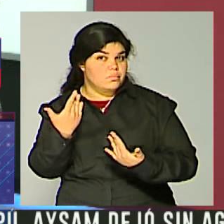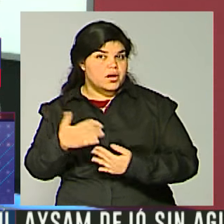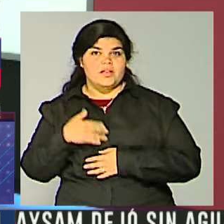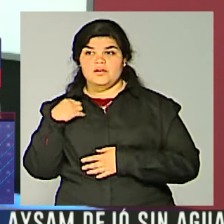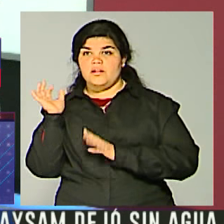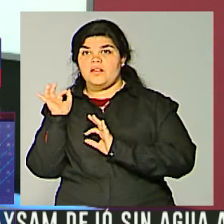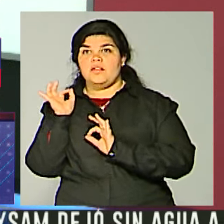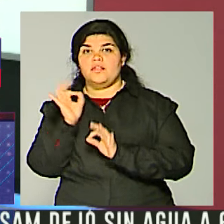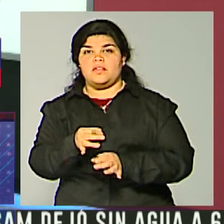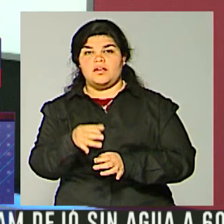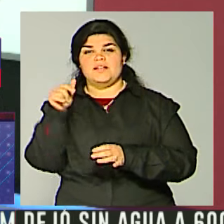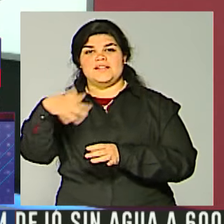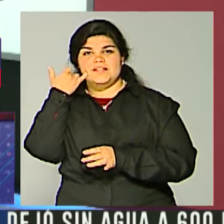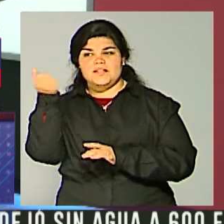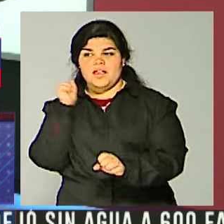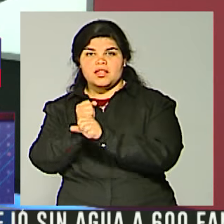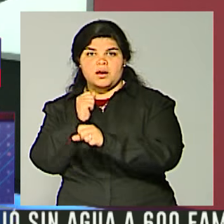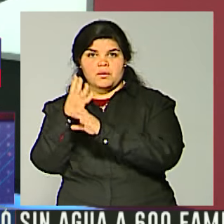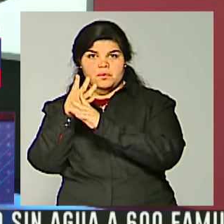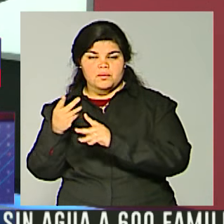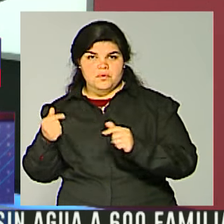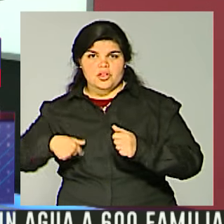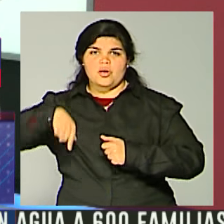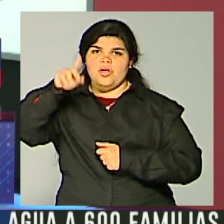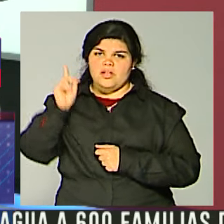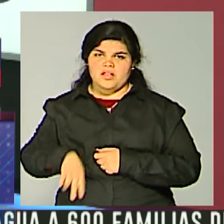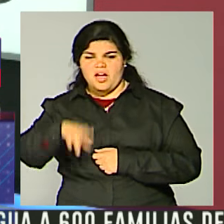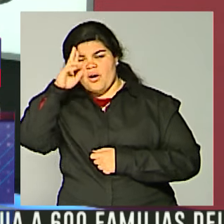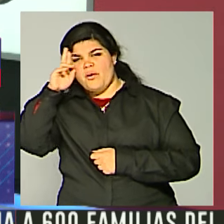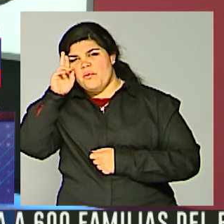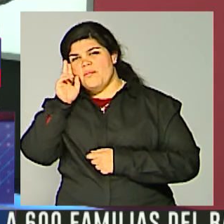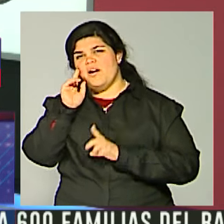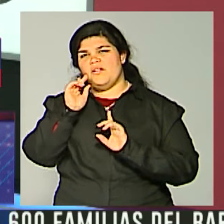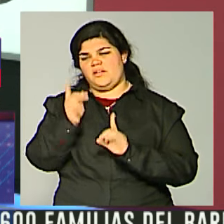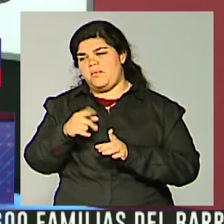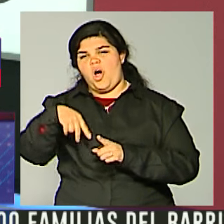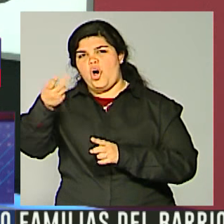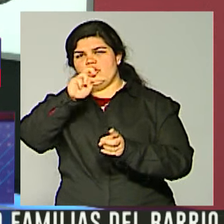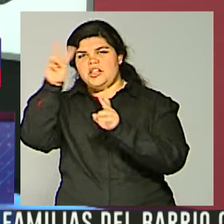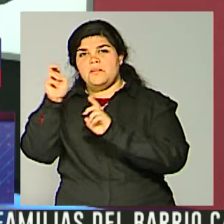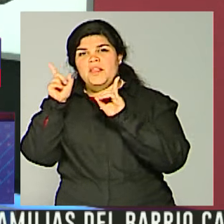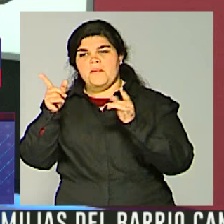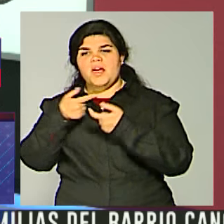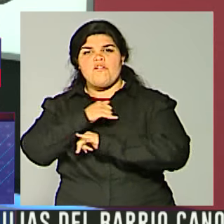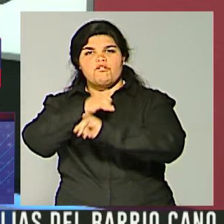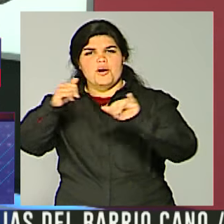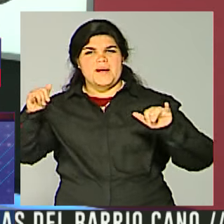casa terminando una jornada laboral bastante intensa, en otros temas, obviamente, que también ocupa la información general. Pero